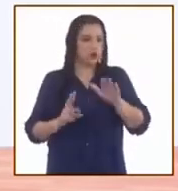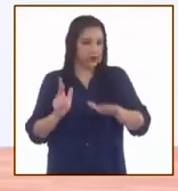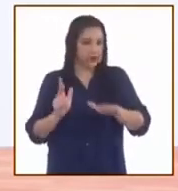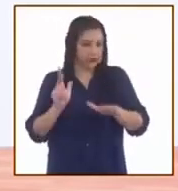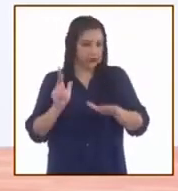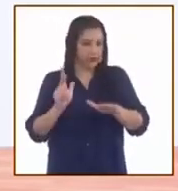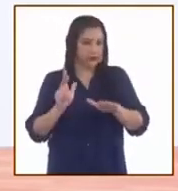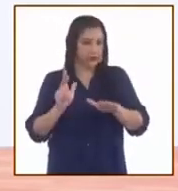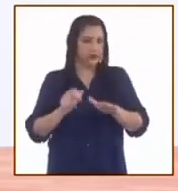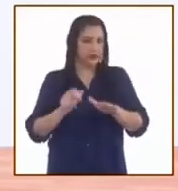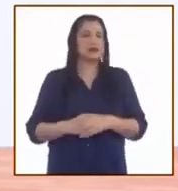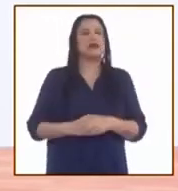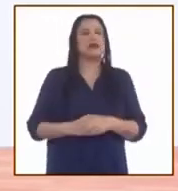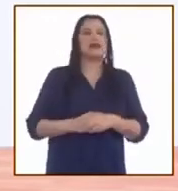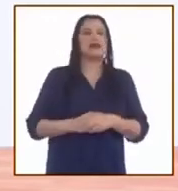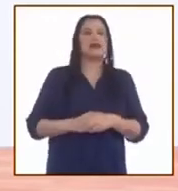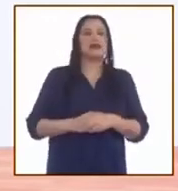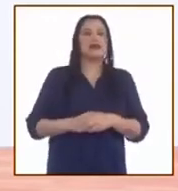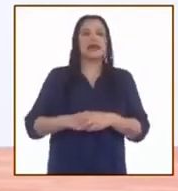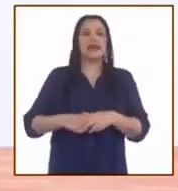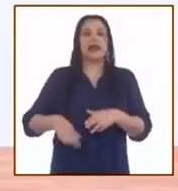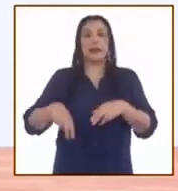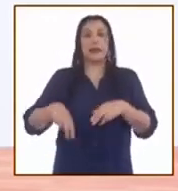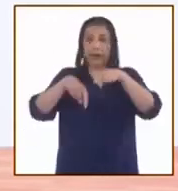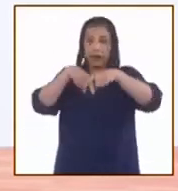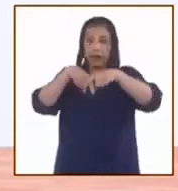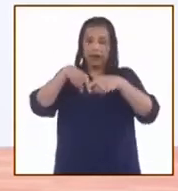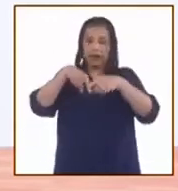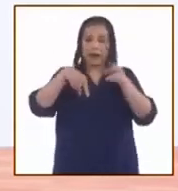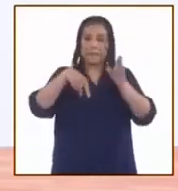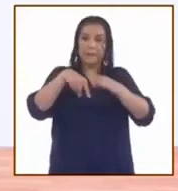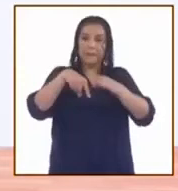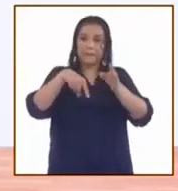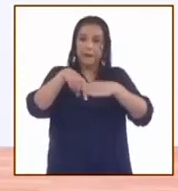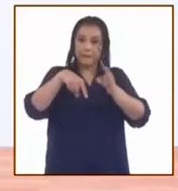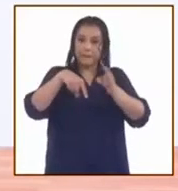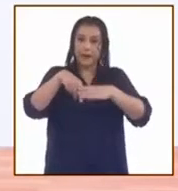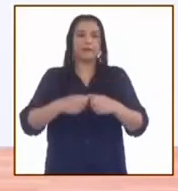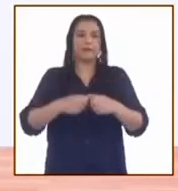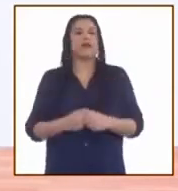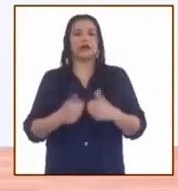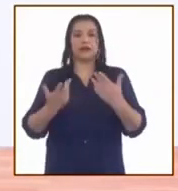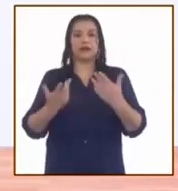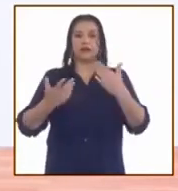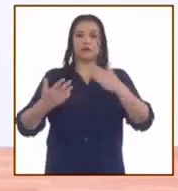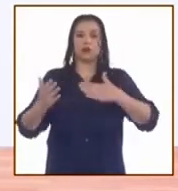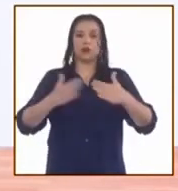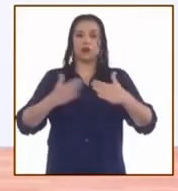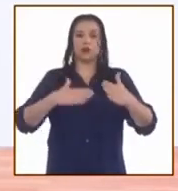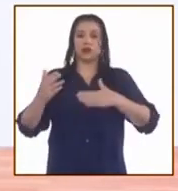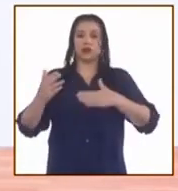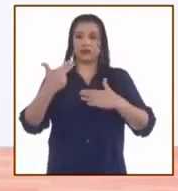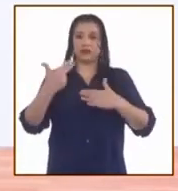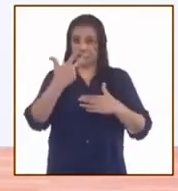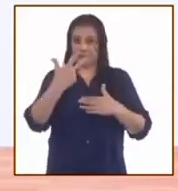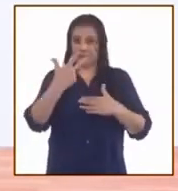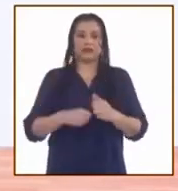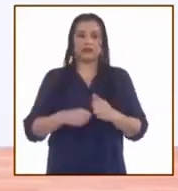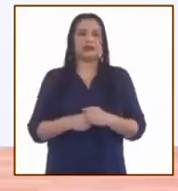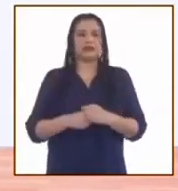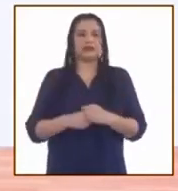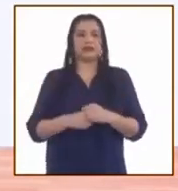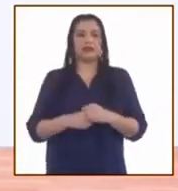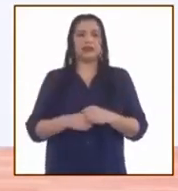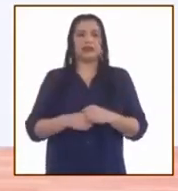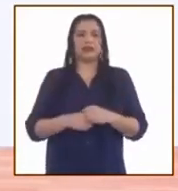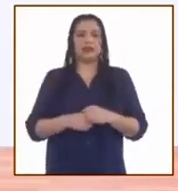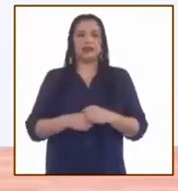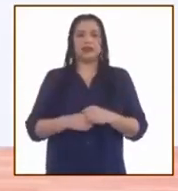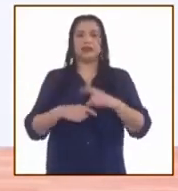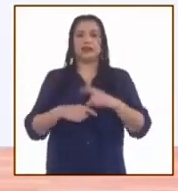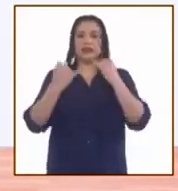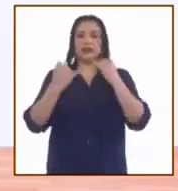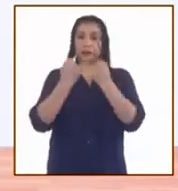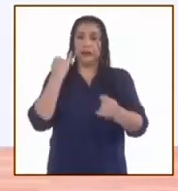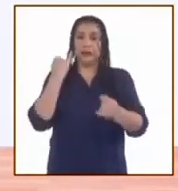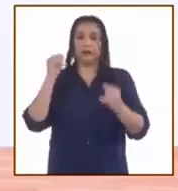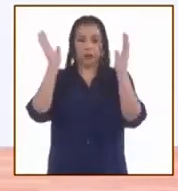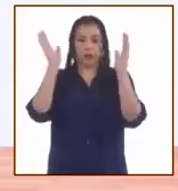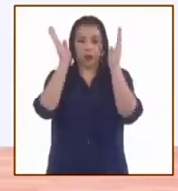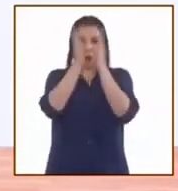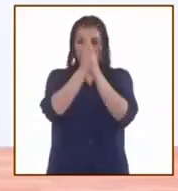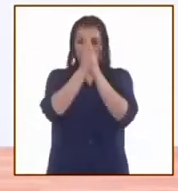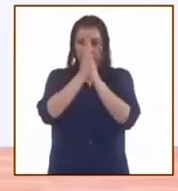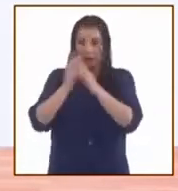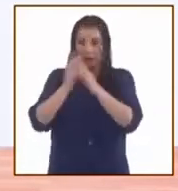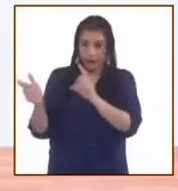2, 3. 3 en el muslo, 1, 2, 3 y 3 en el pecho, 1, 2, 3 y cierro con una palma.